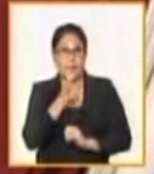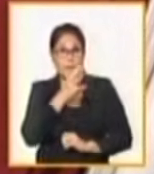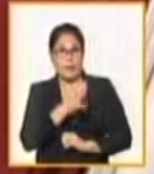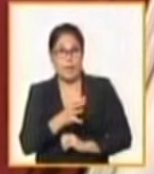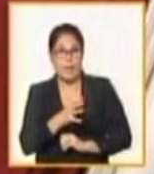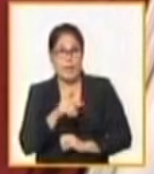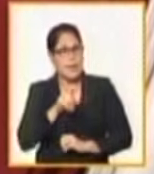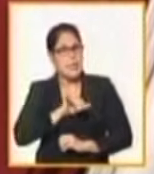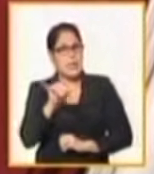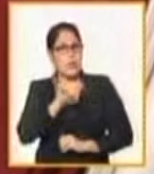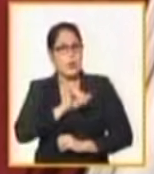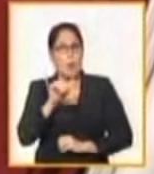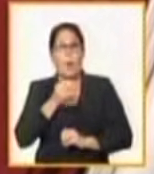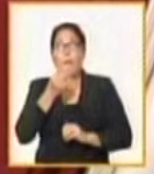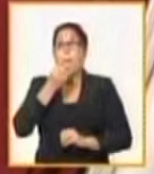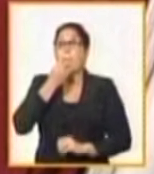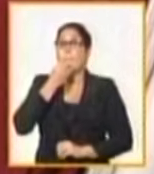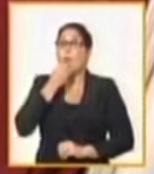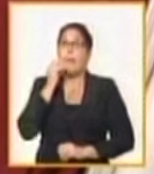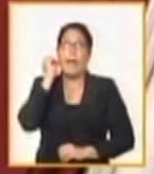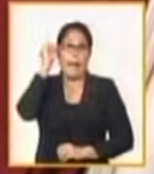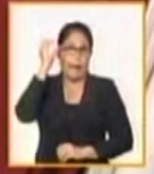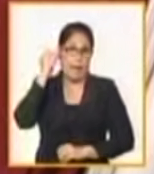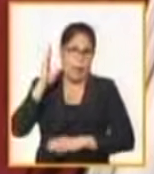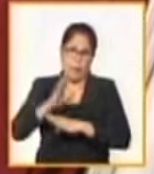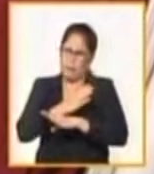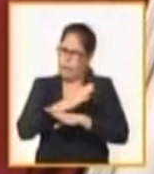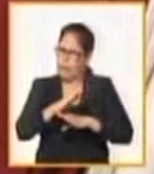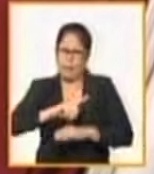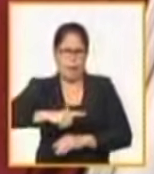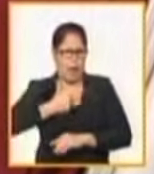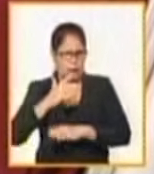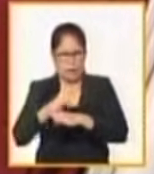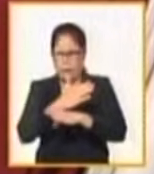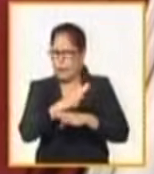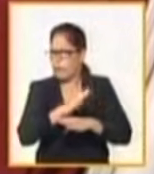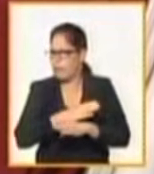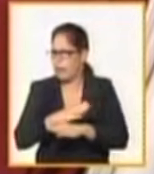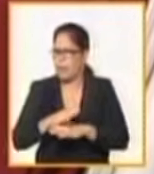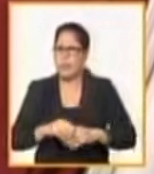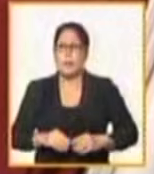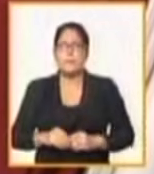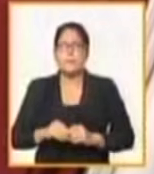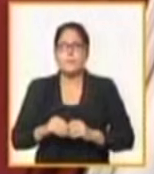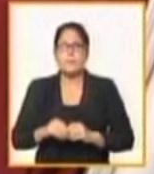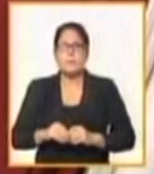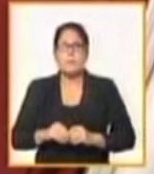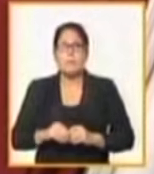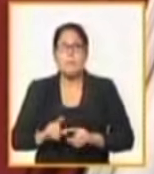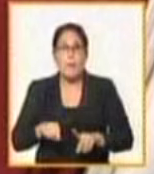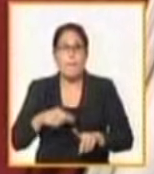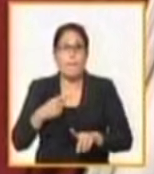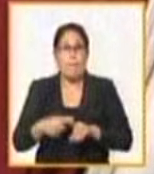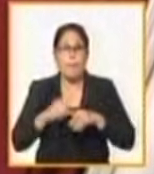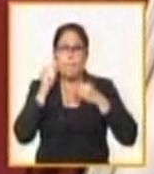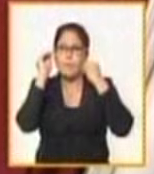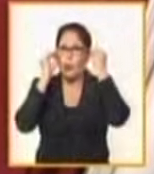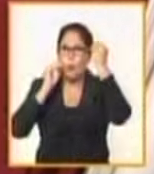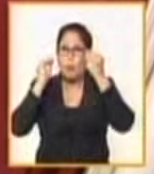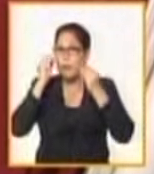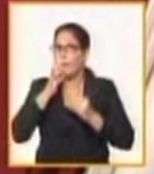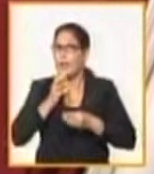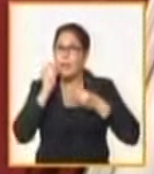solo era la posibilidad de crear desde todas las artes y de todos los movimientos artísticos, sino también la preocupación de él,